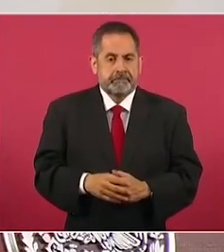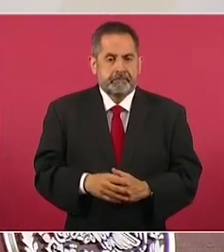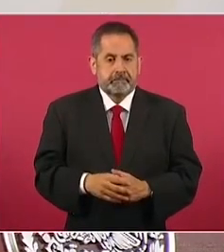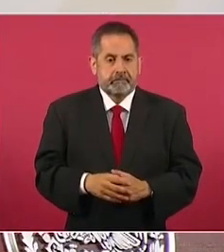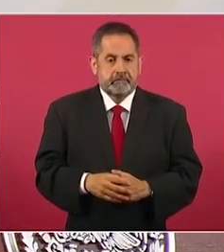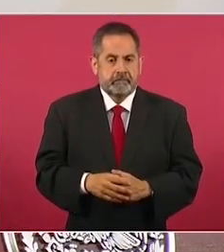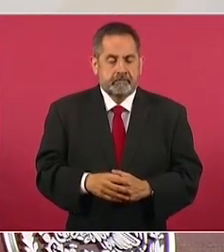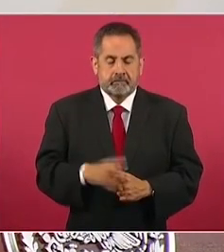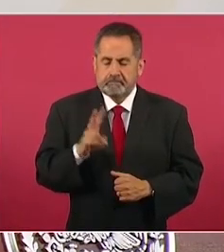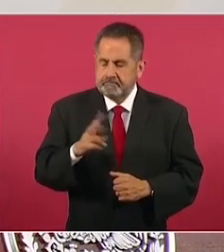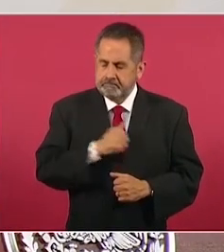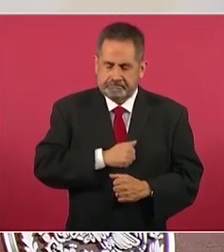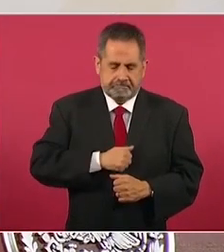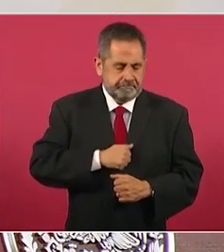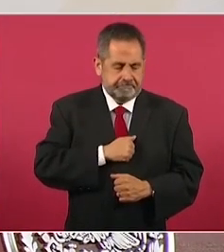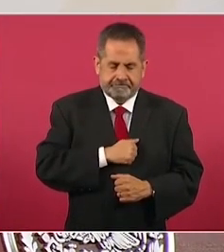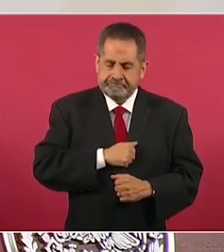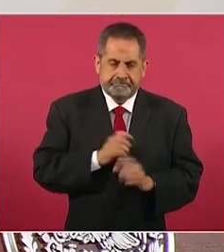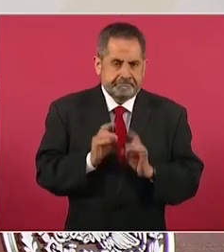Es un hecho muy lamentable.